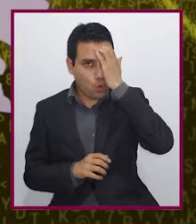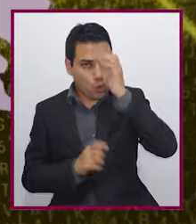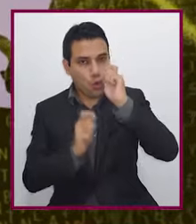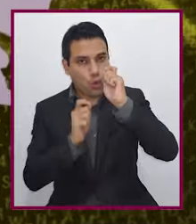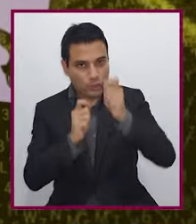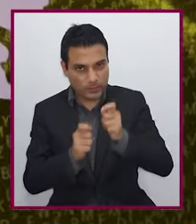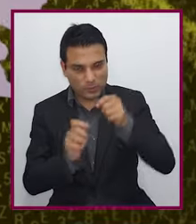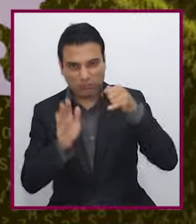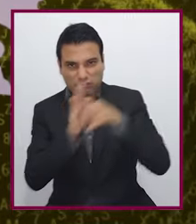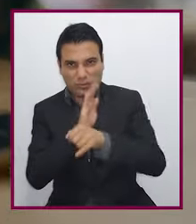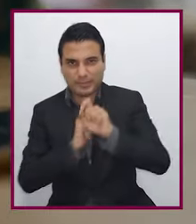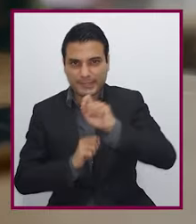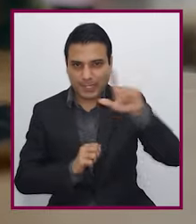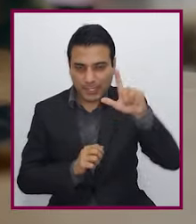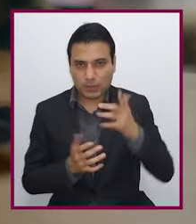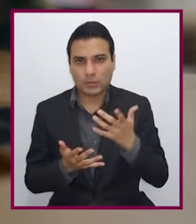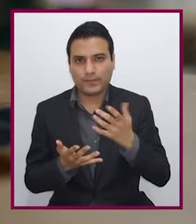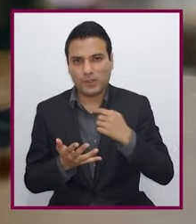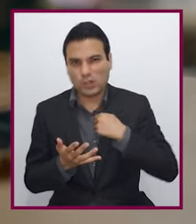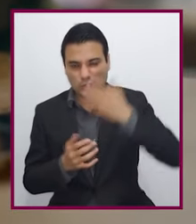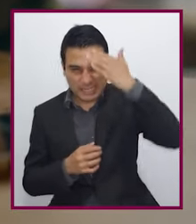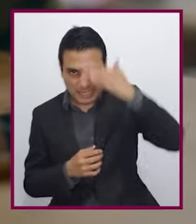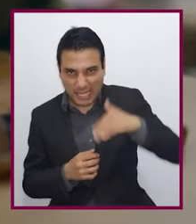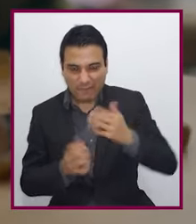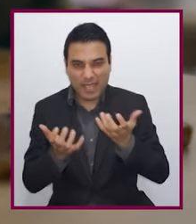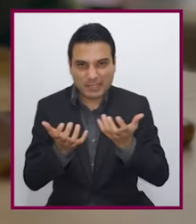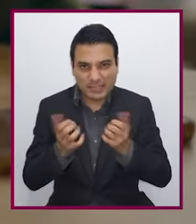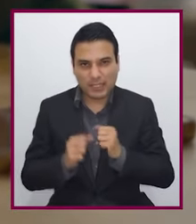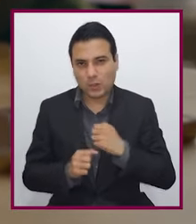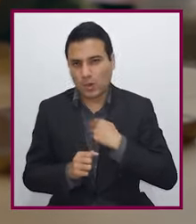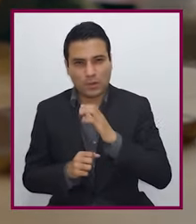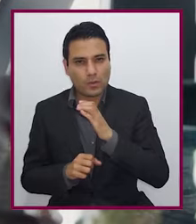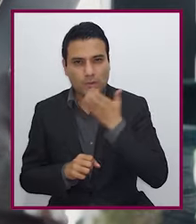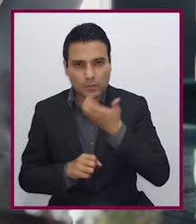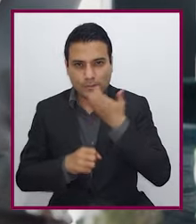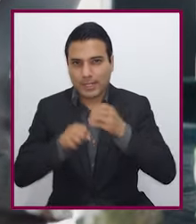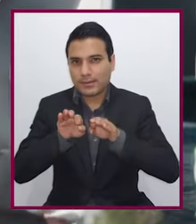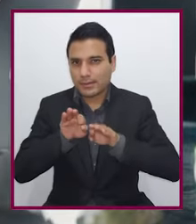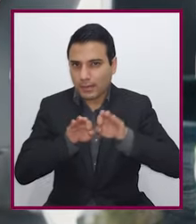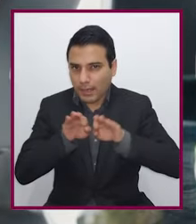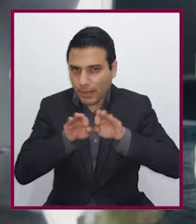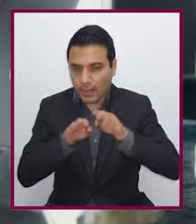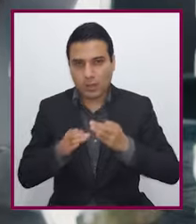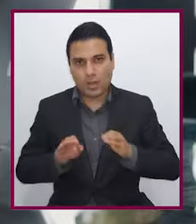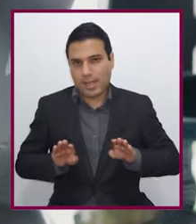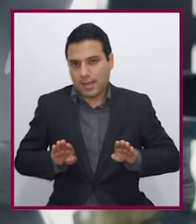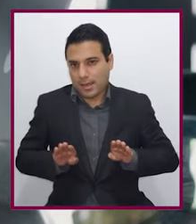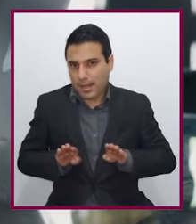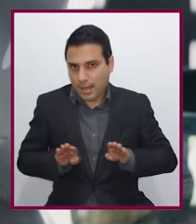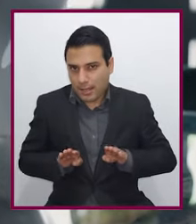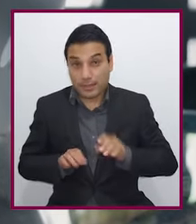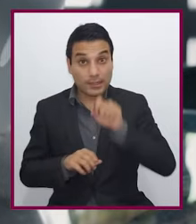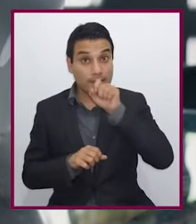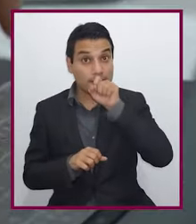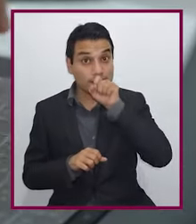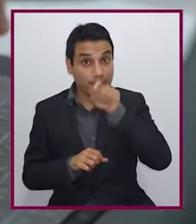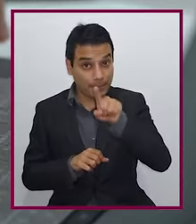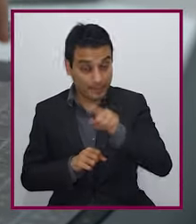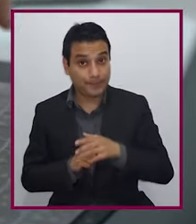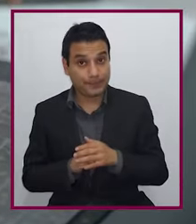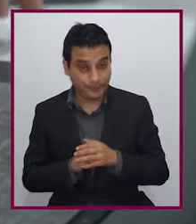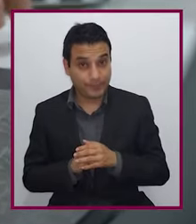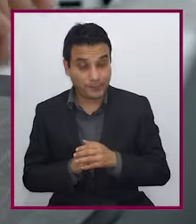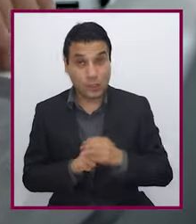conductas, conocimientos técnicos especializados, experiencias prácticas, hábitos de trabajo, rasgos de